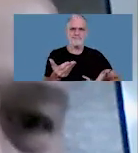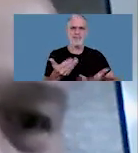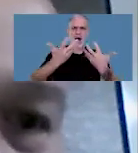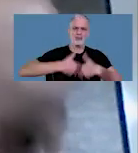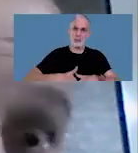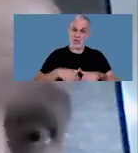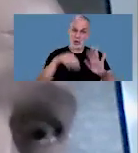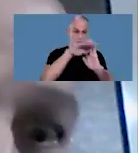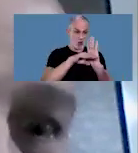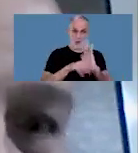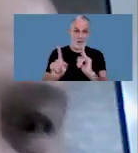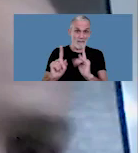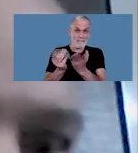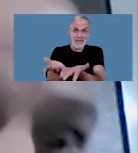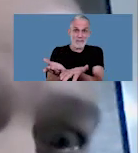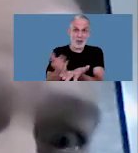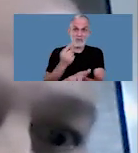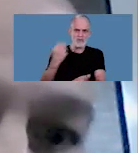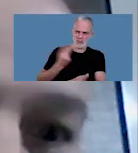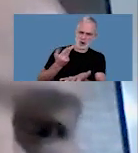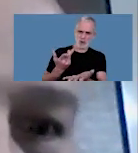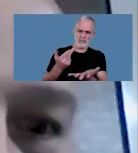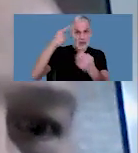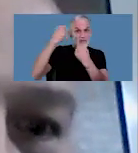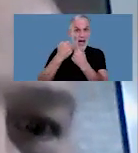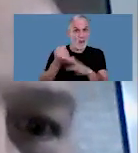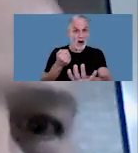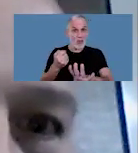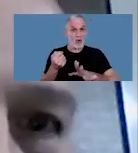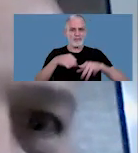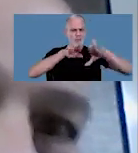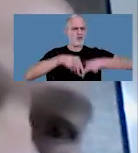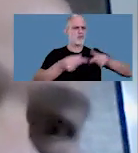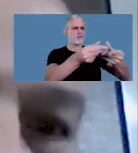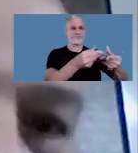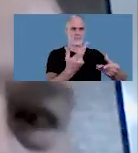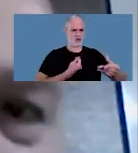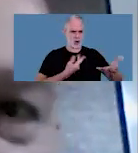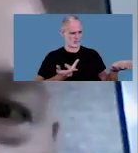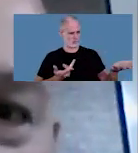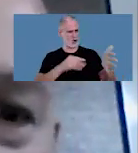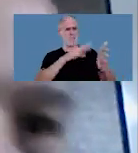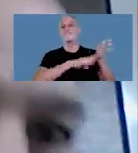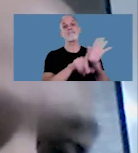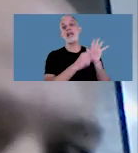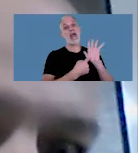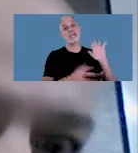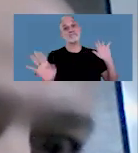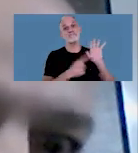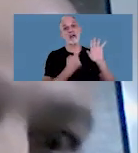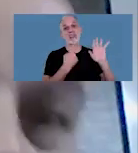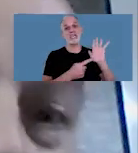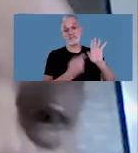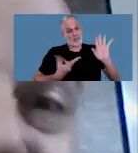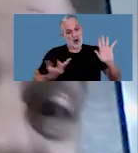el criterio que vos expresás, al cual comparto, pero bajo la literalidad de la ley